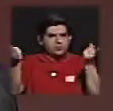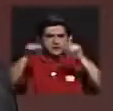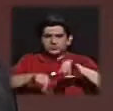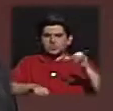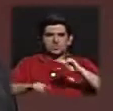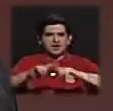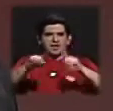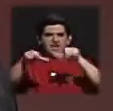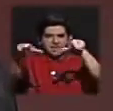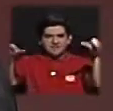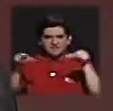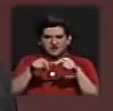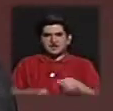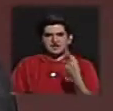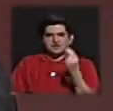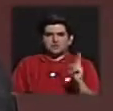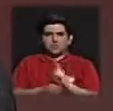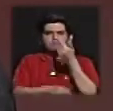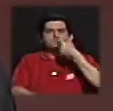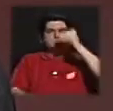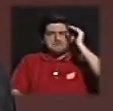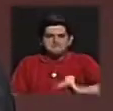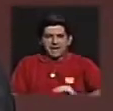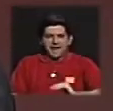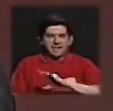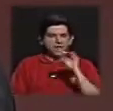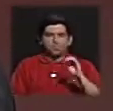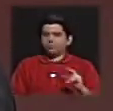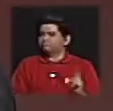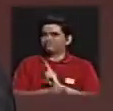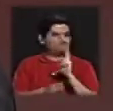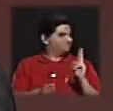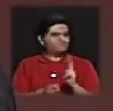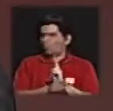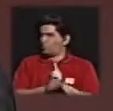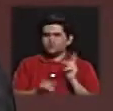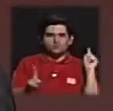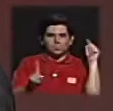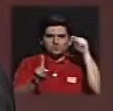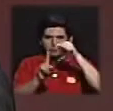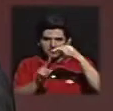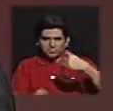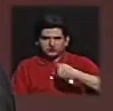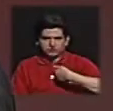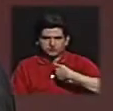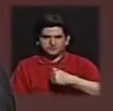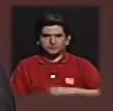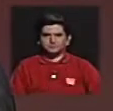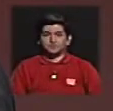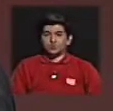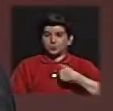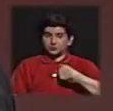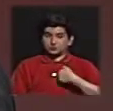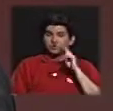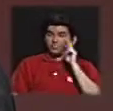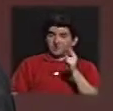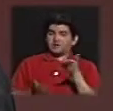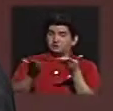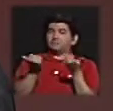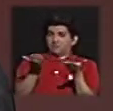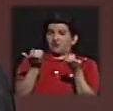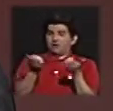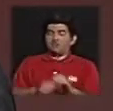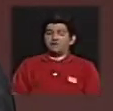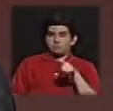en otros lugares, que la plata o se usa mal o no se usa para lo que fue destinada. Yo quiero ver